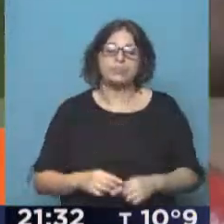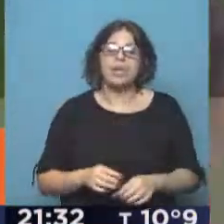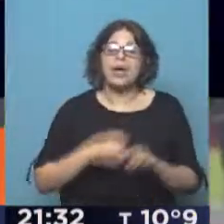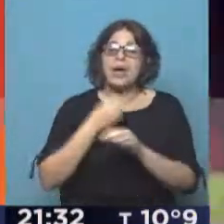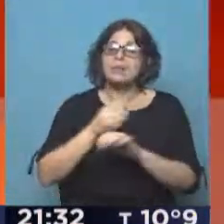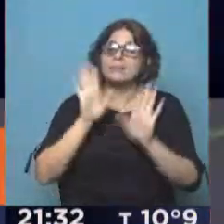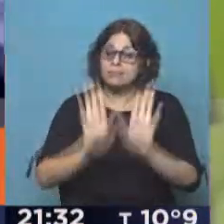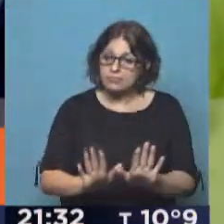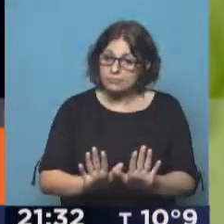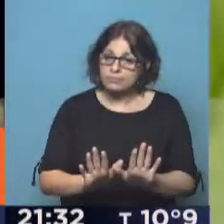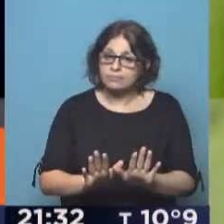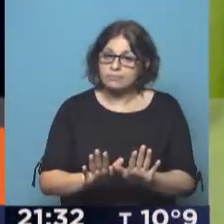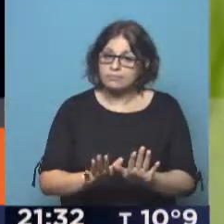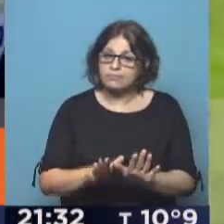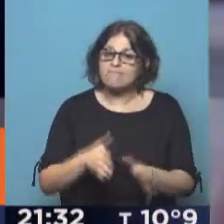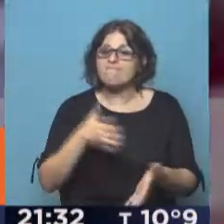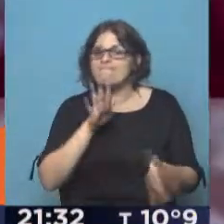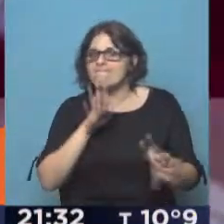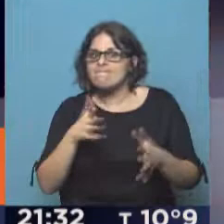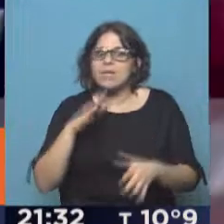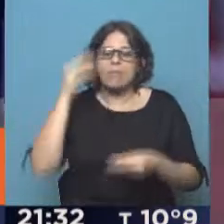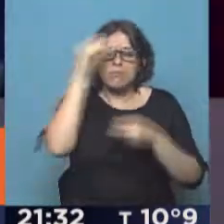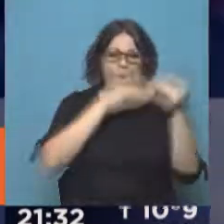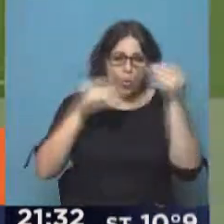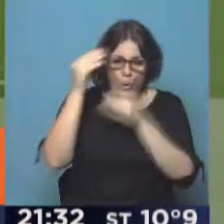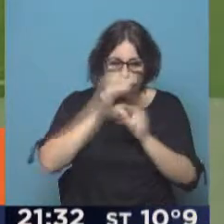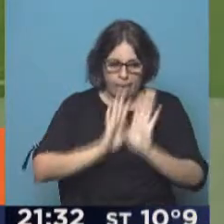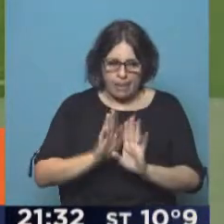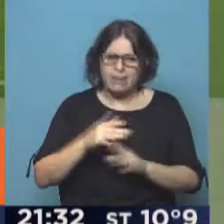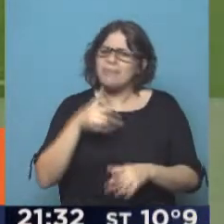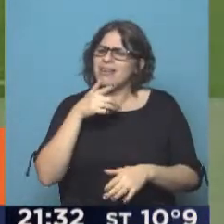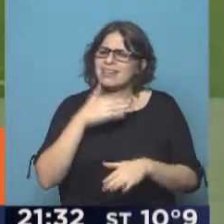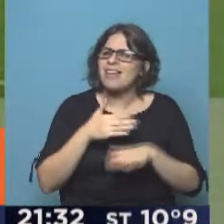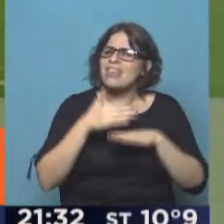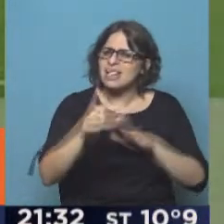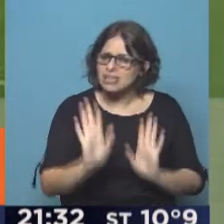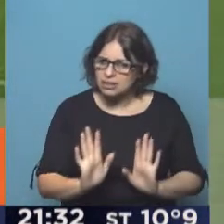allí parecía preocuparse. ¿Estaba adelantado, Alario?